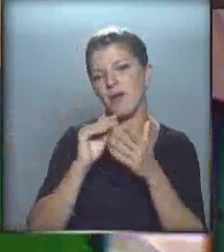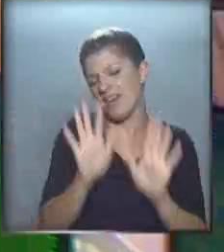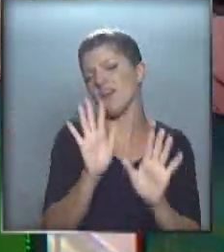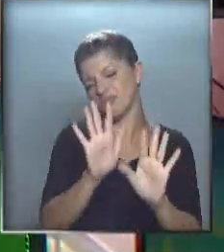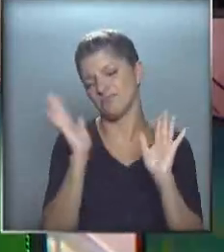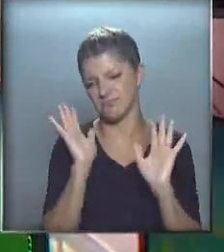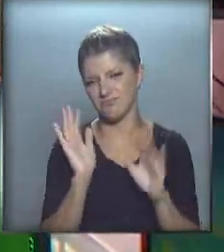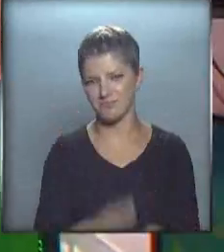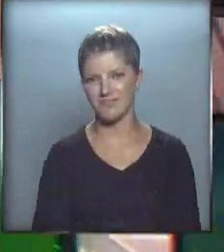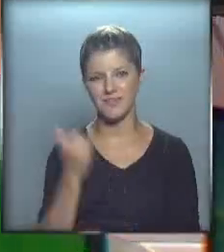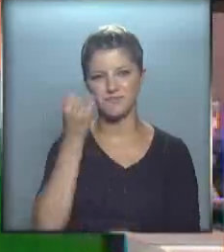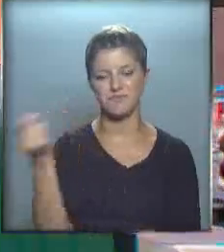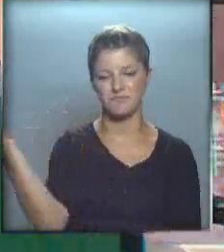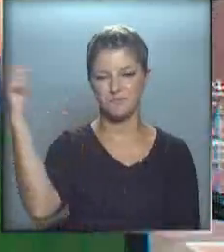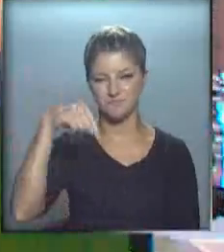Quédate. Un ratito, vení.